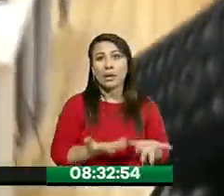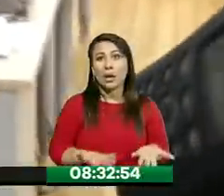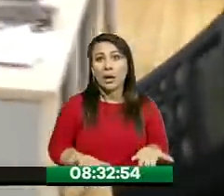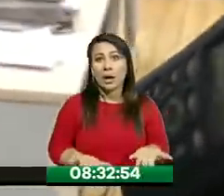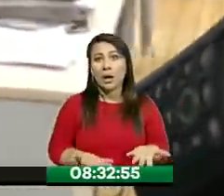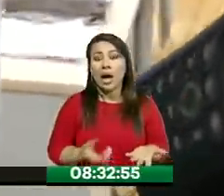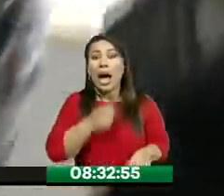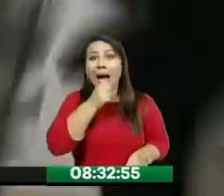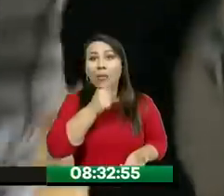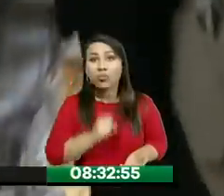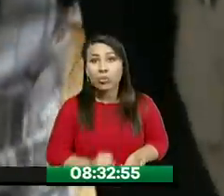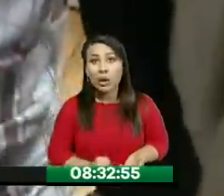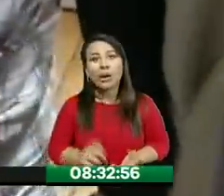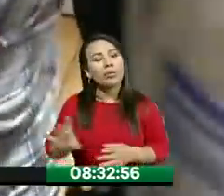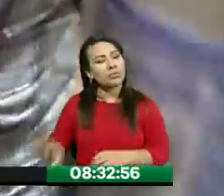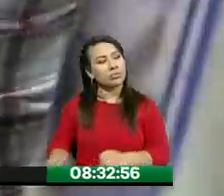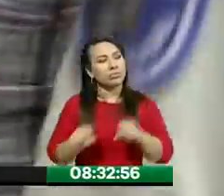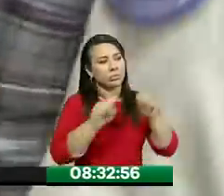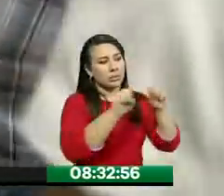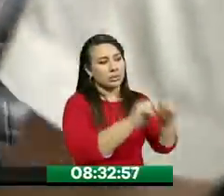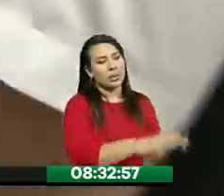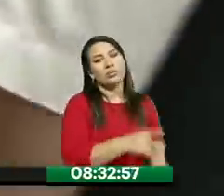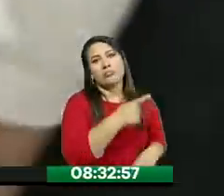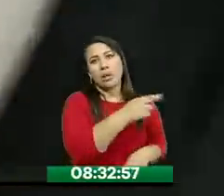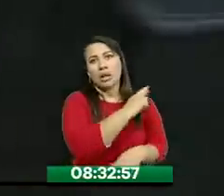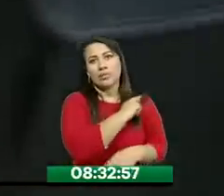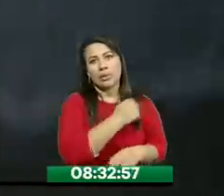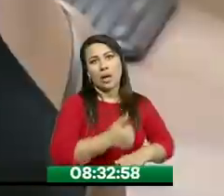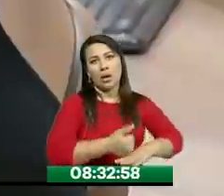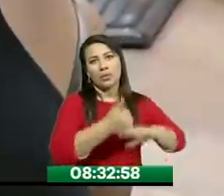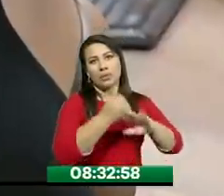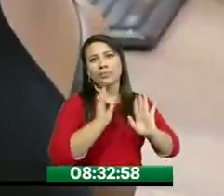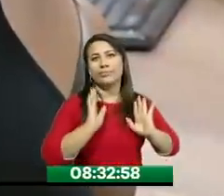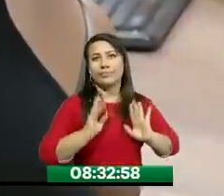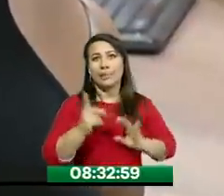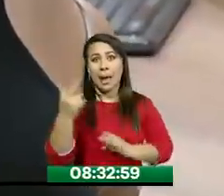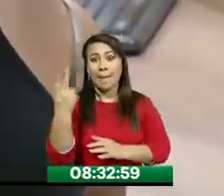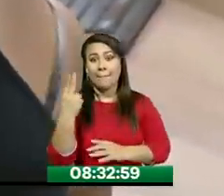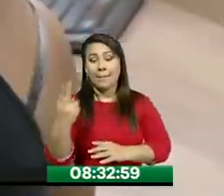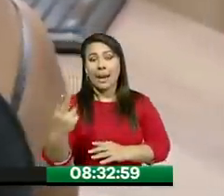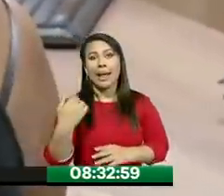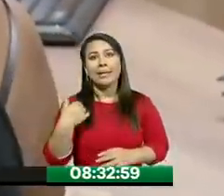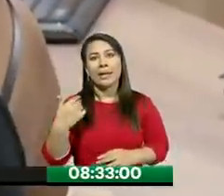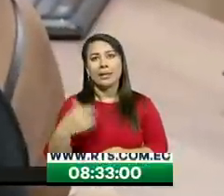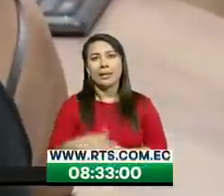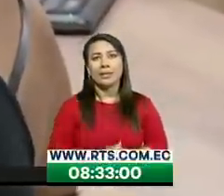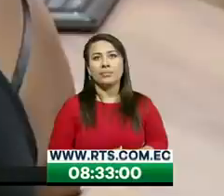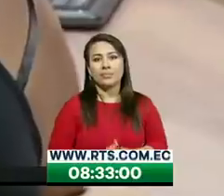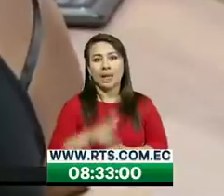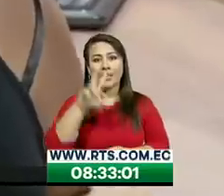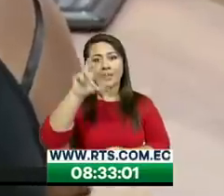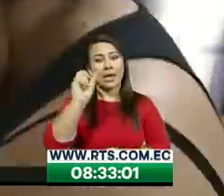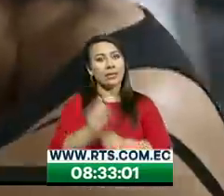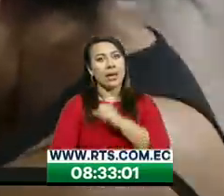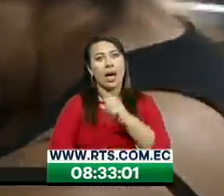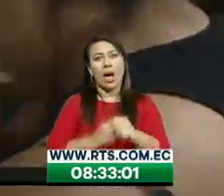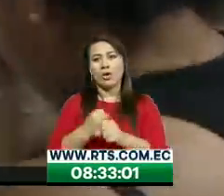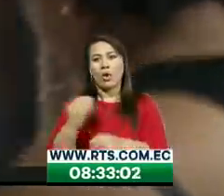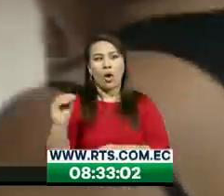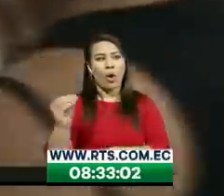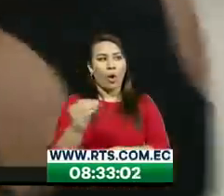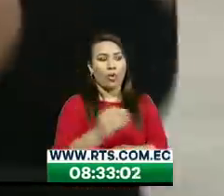de documentación, porque la ATM está realizando en esta ocasión un censo en este sector donde hay más comodidad, hay espacio